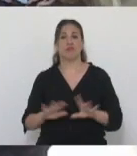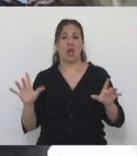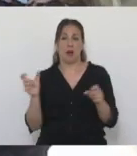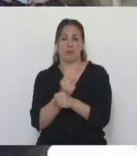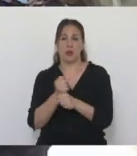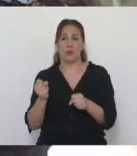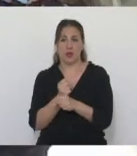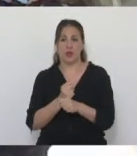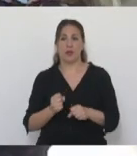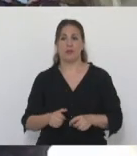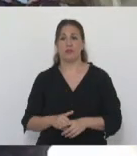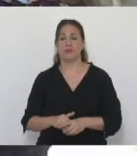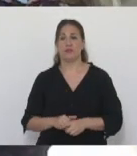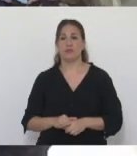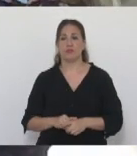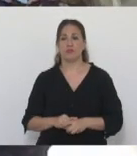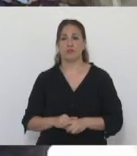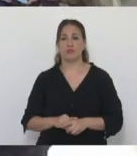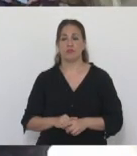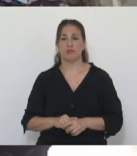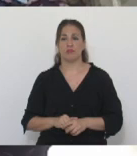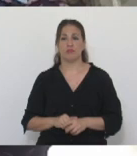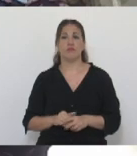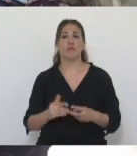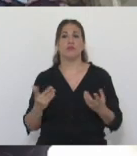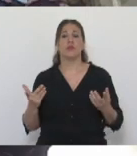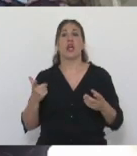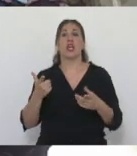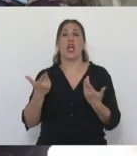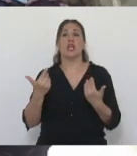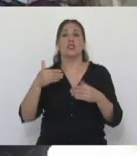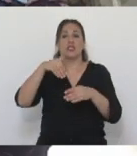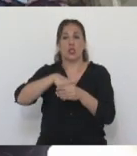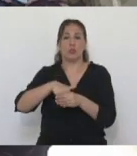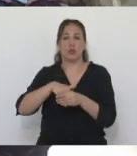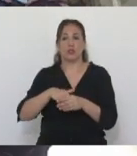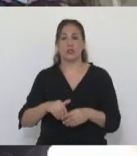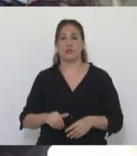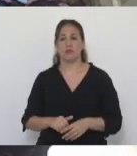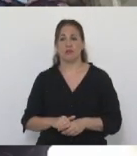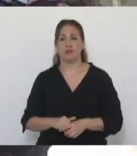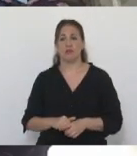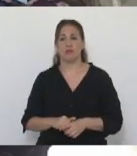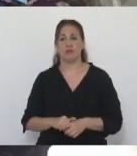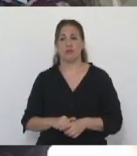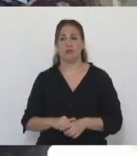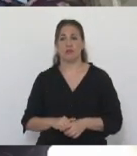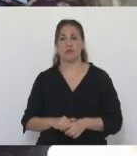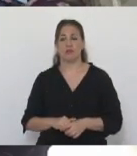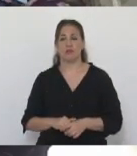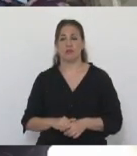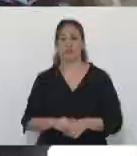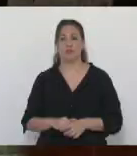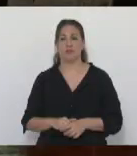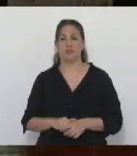Aprobado. Resulta aprobado. Que se vote, Presidenta, por... ¿Qué cosa aprobada? ¿Dos tercios? ¿Sí? ¿Sí? ¿Tenemos,